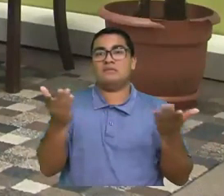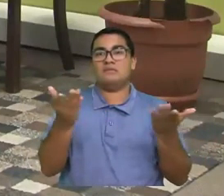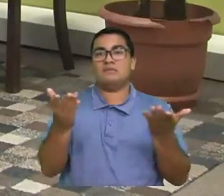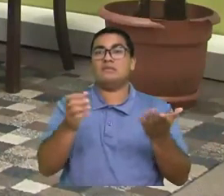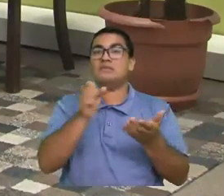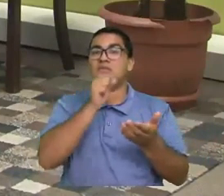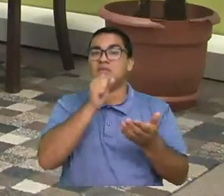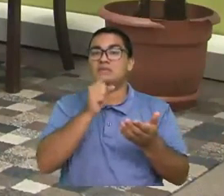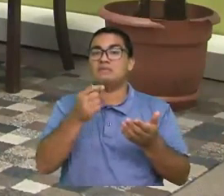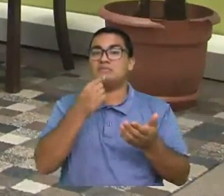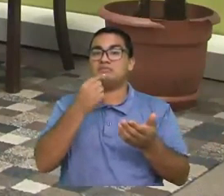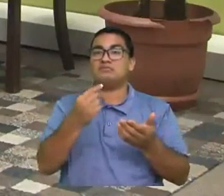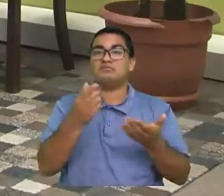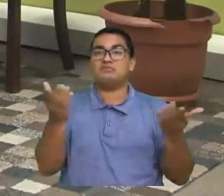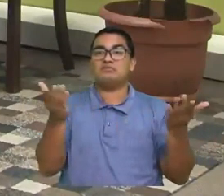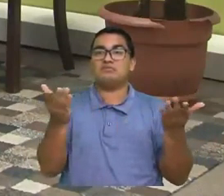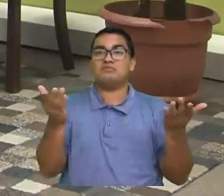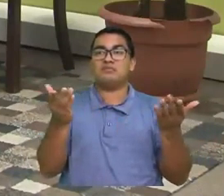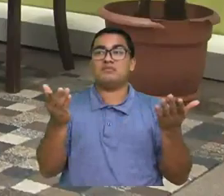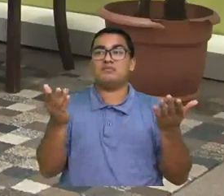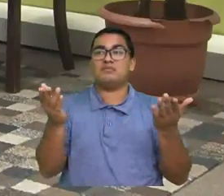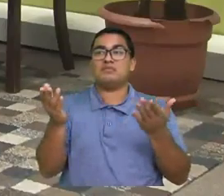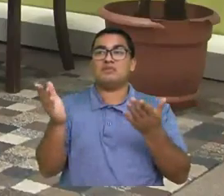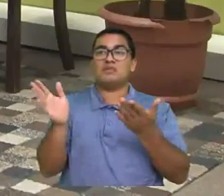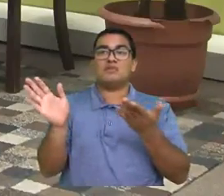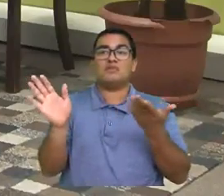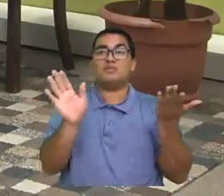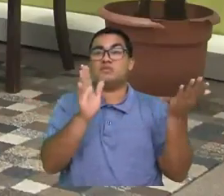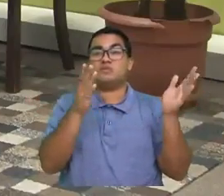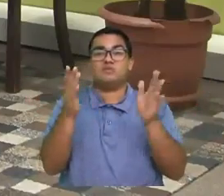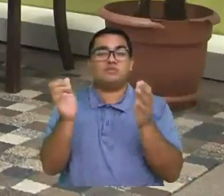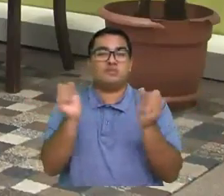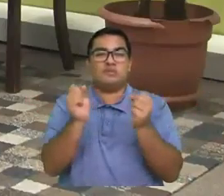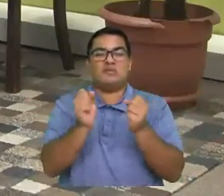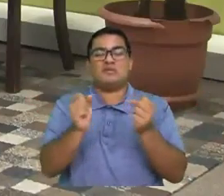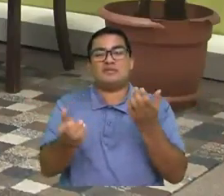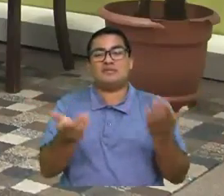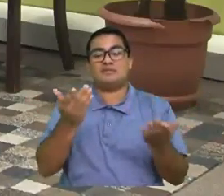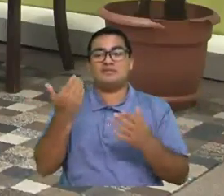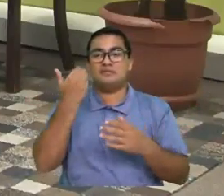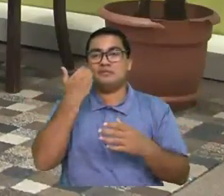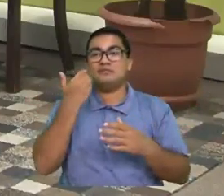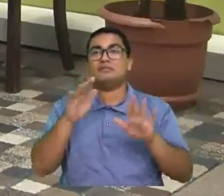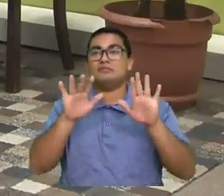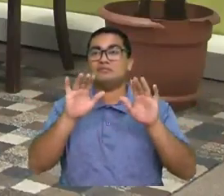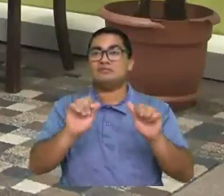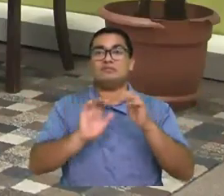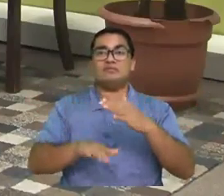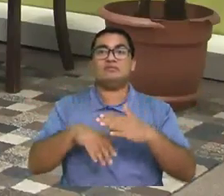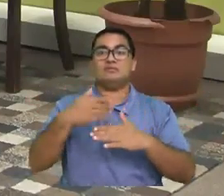abuelitas dicen, un chiflón de viento helado, sí. Y entra y nos hizo daño. Y ya al ratito